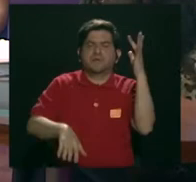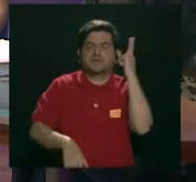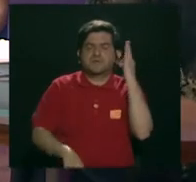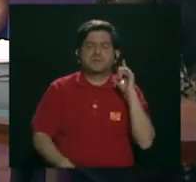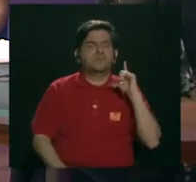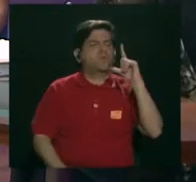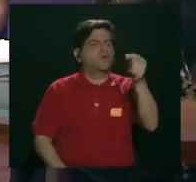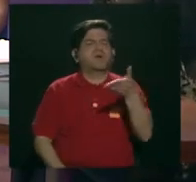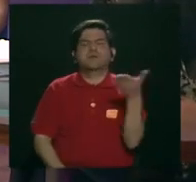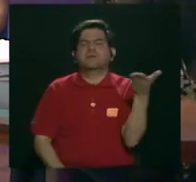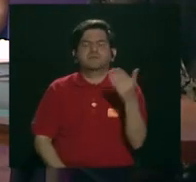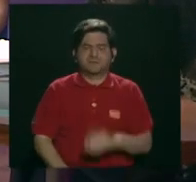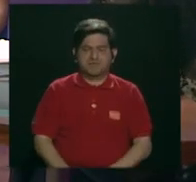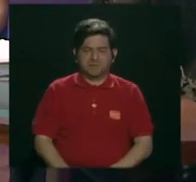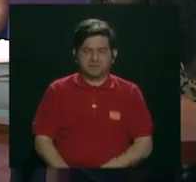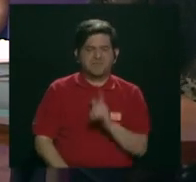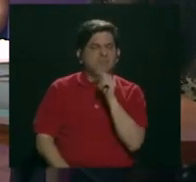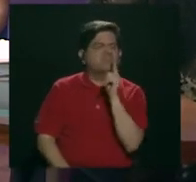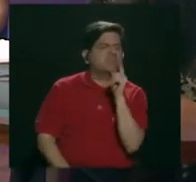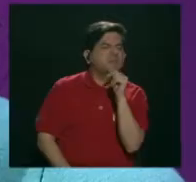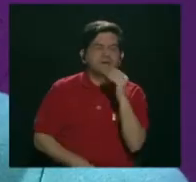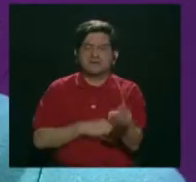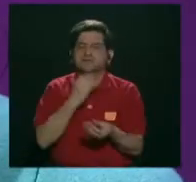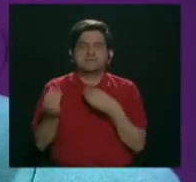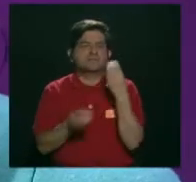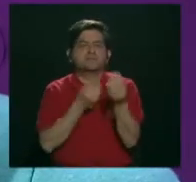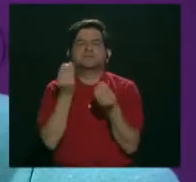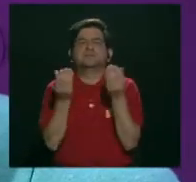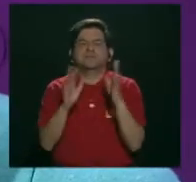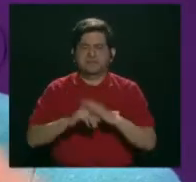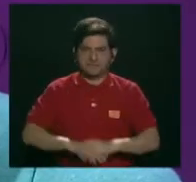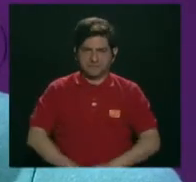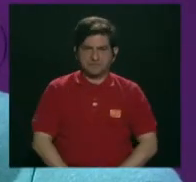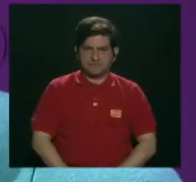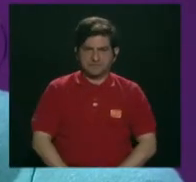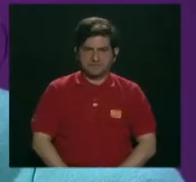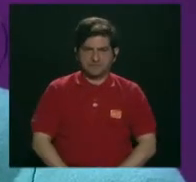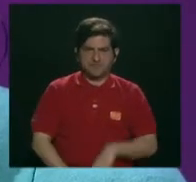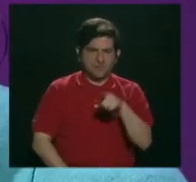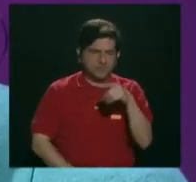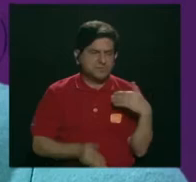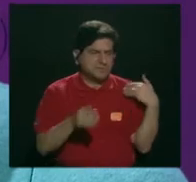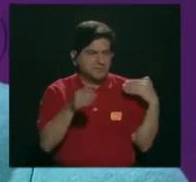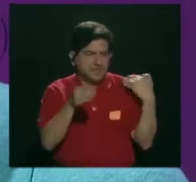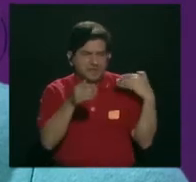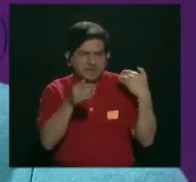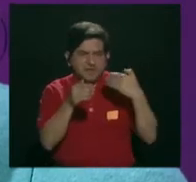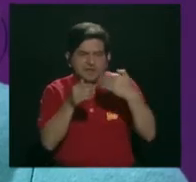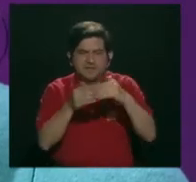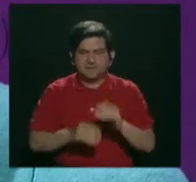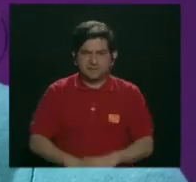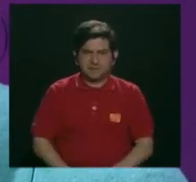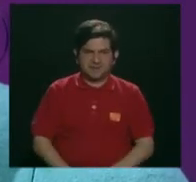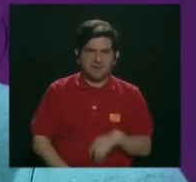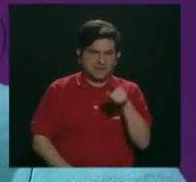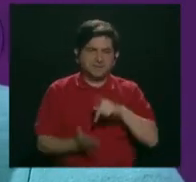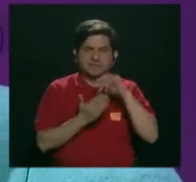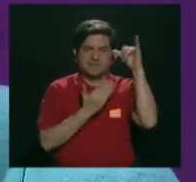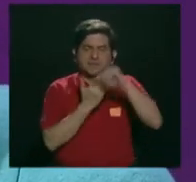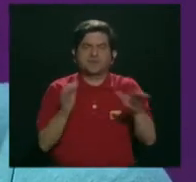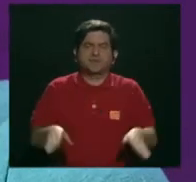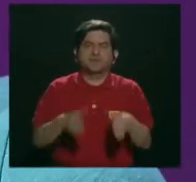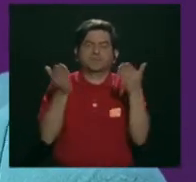Rurales, quiénes son, qué hacen, cómo se acercaron a este